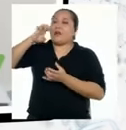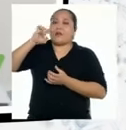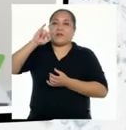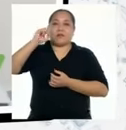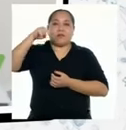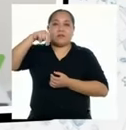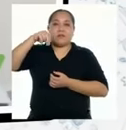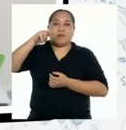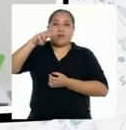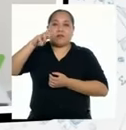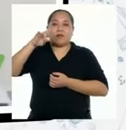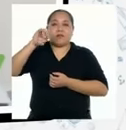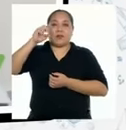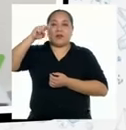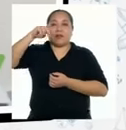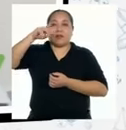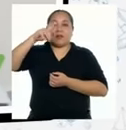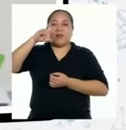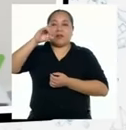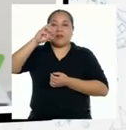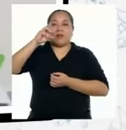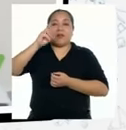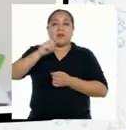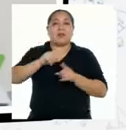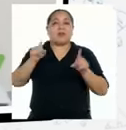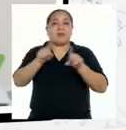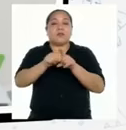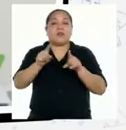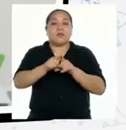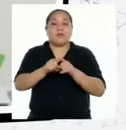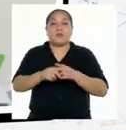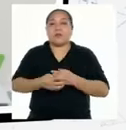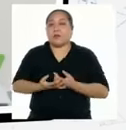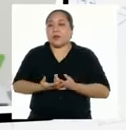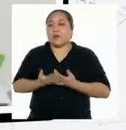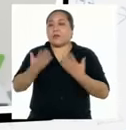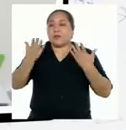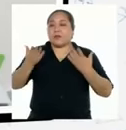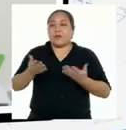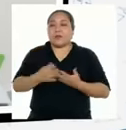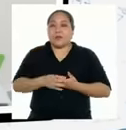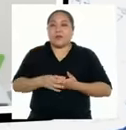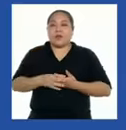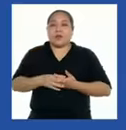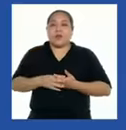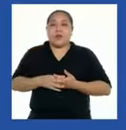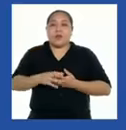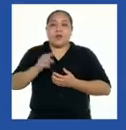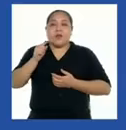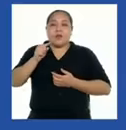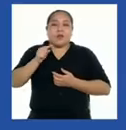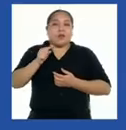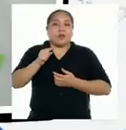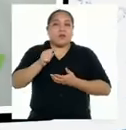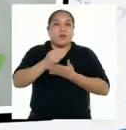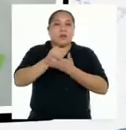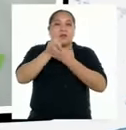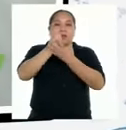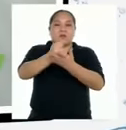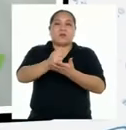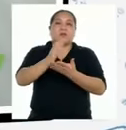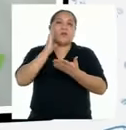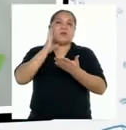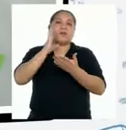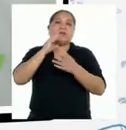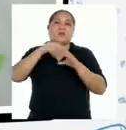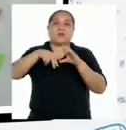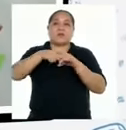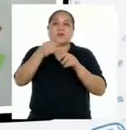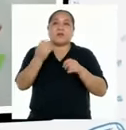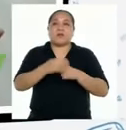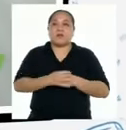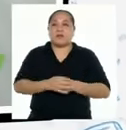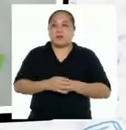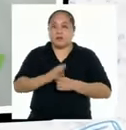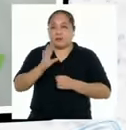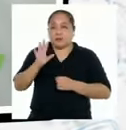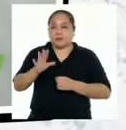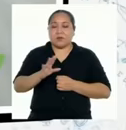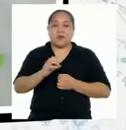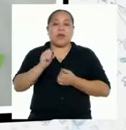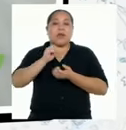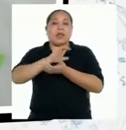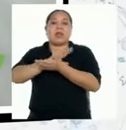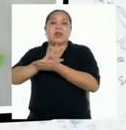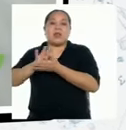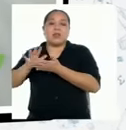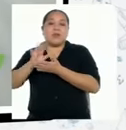a disminuir problemas causados por la extracción del petróleo en la Amazonía. Primeramente, la energía limpia como